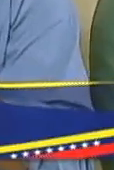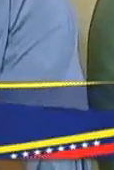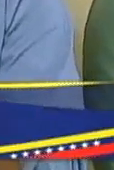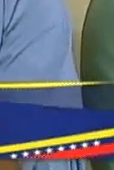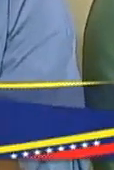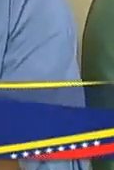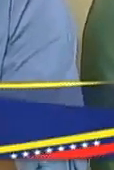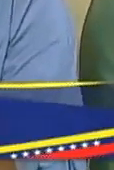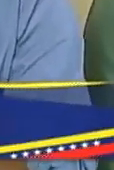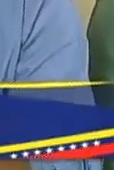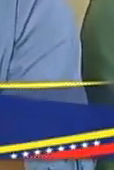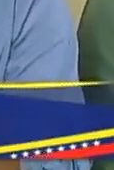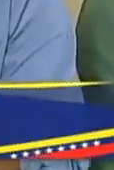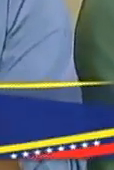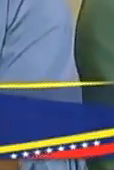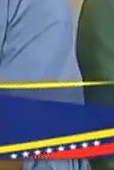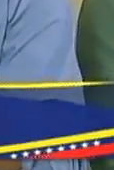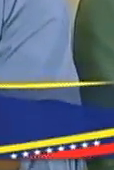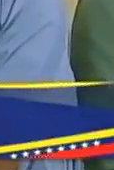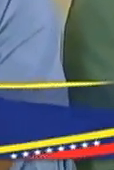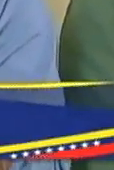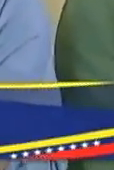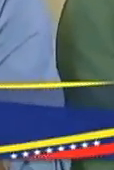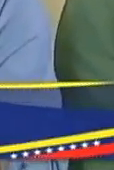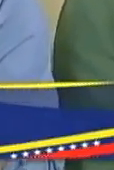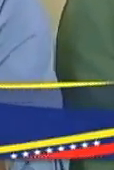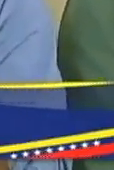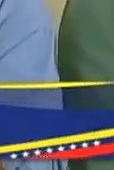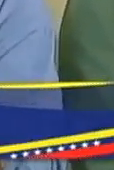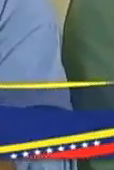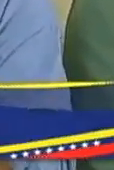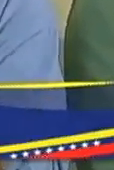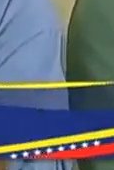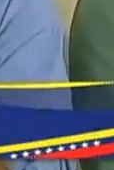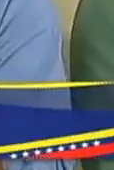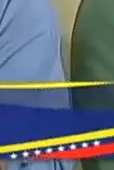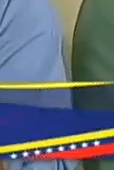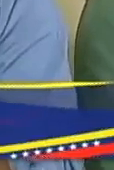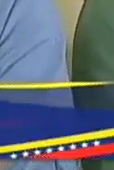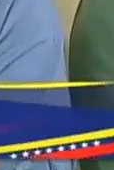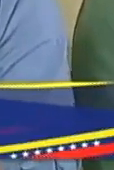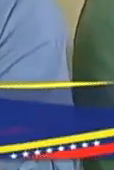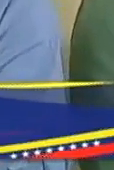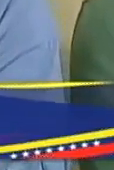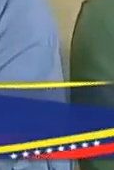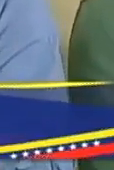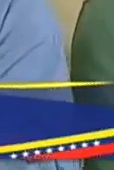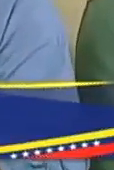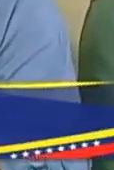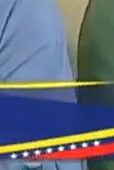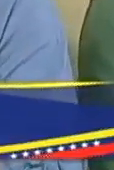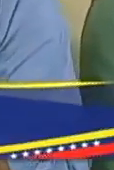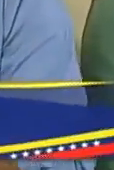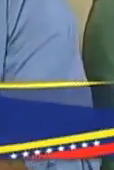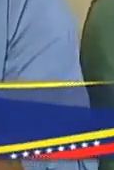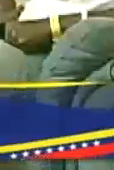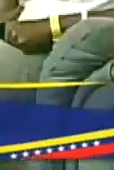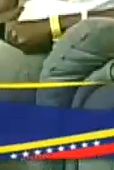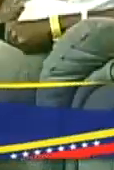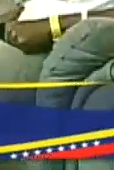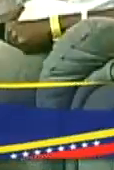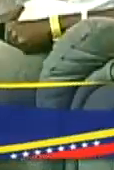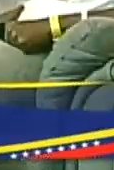de gobernanza, tanto por la dificultad que estuvo atravesando Venezuela con el bloqueo, las sanciones, Trump, pero también por quien la gobernaba antes.